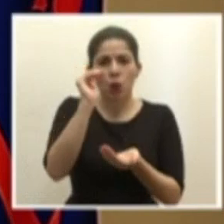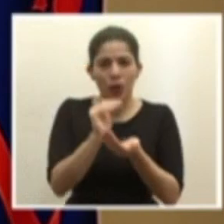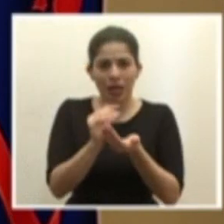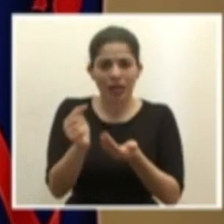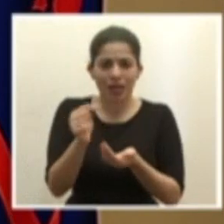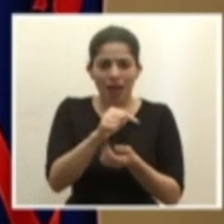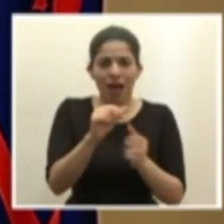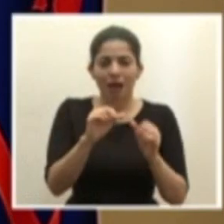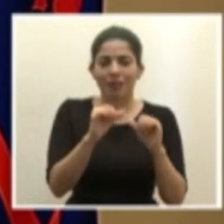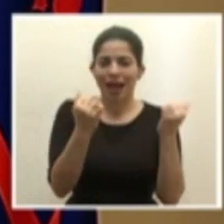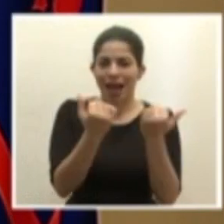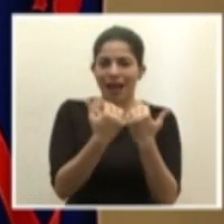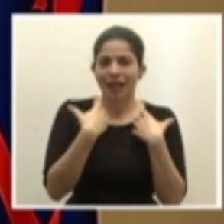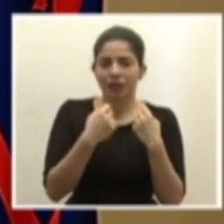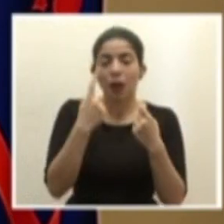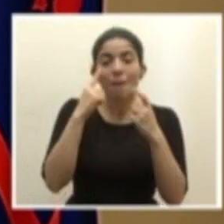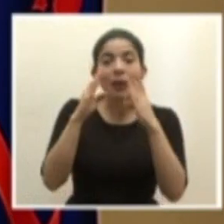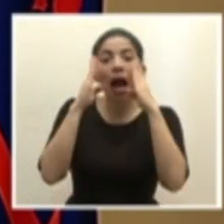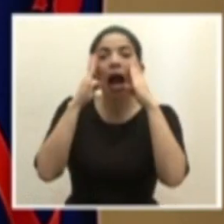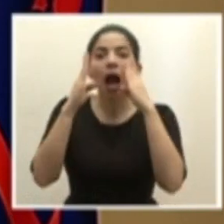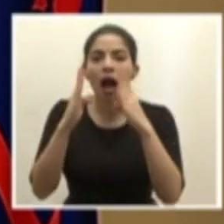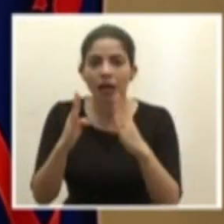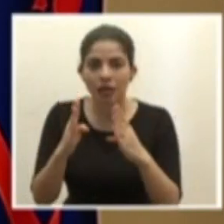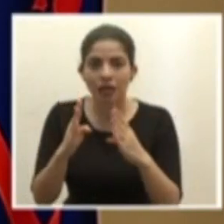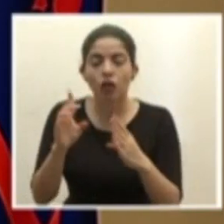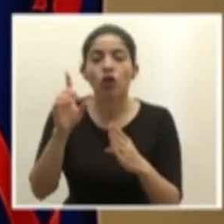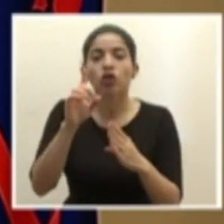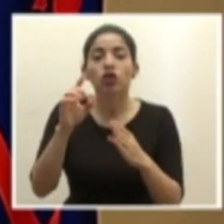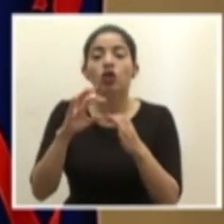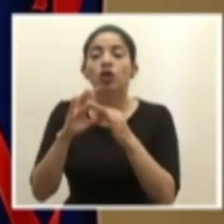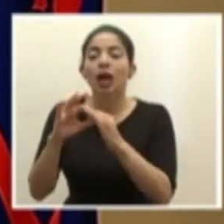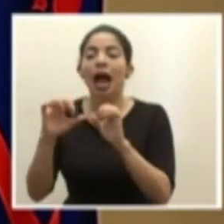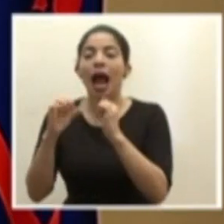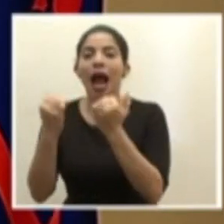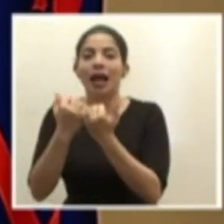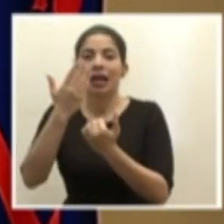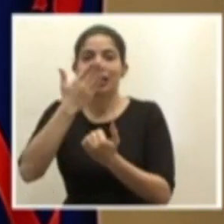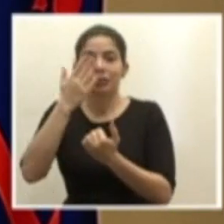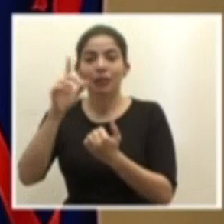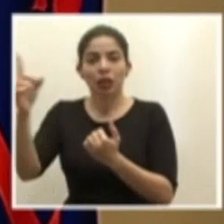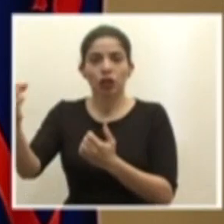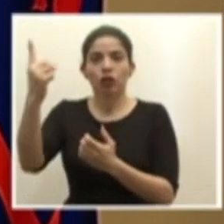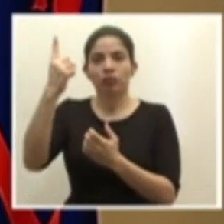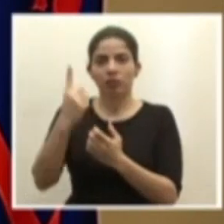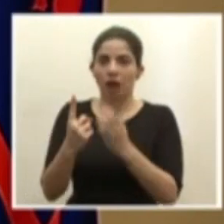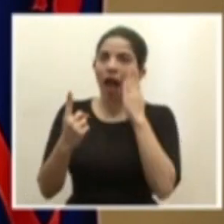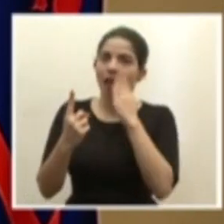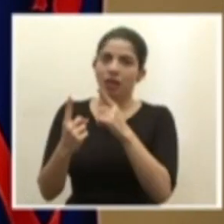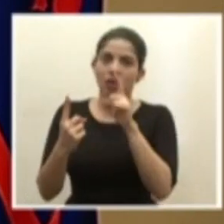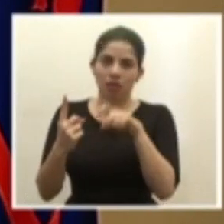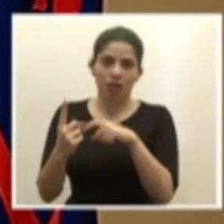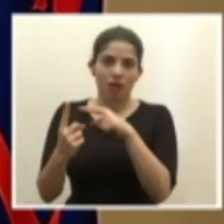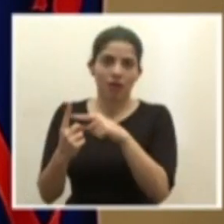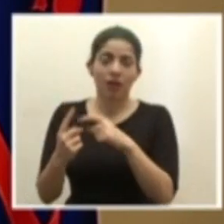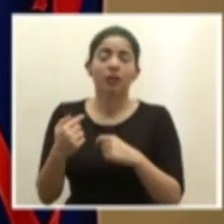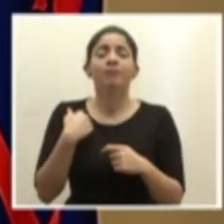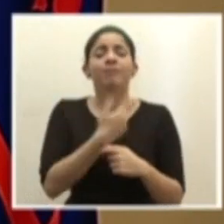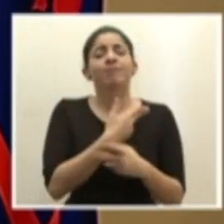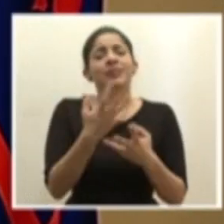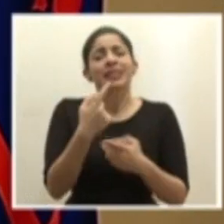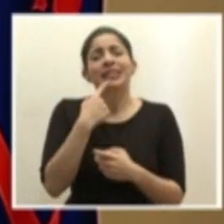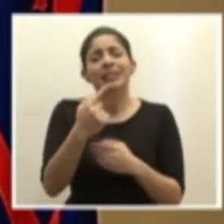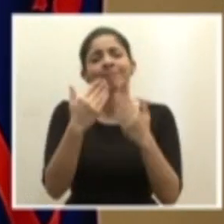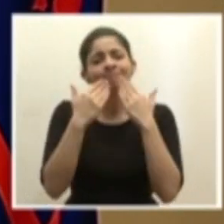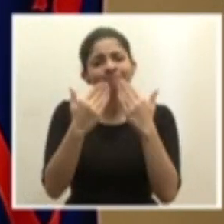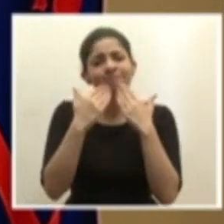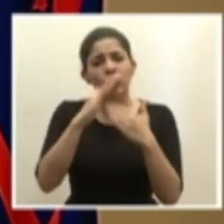para que los atiendan en la zona de respiratorios. Queremos agradecerle a todo el personal de